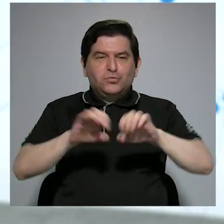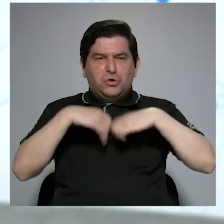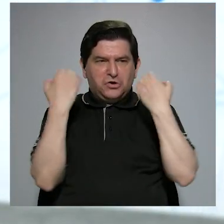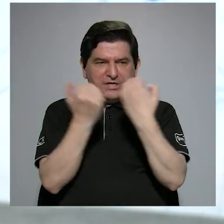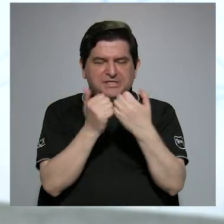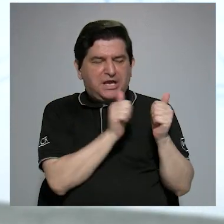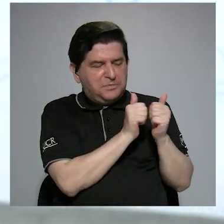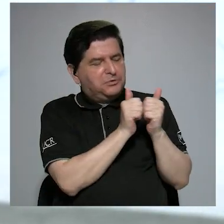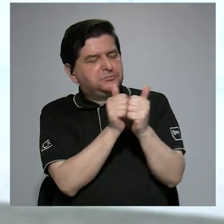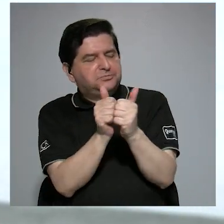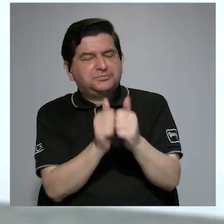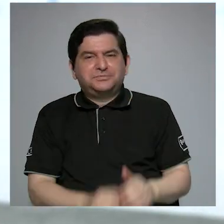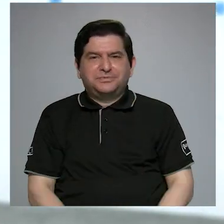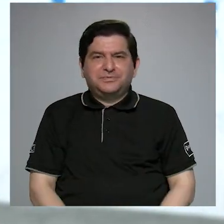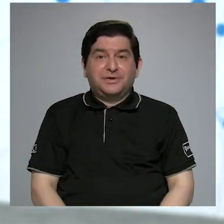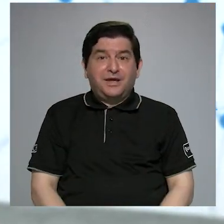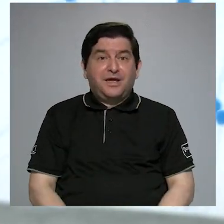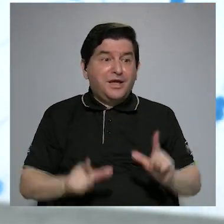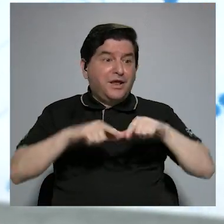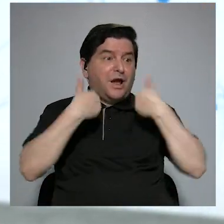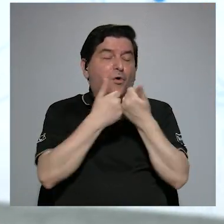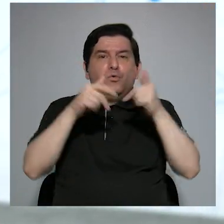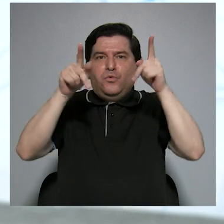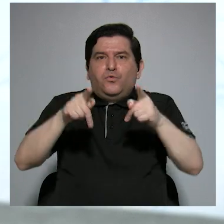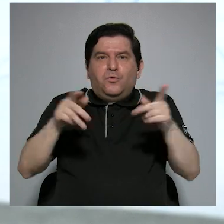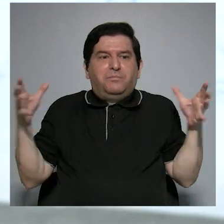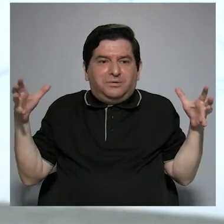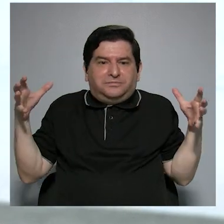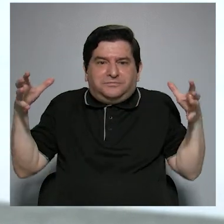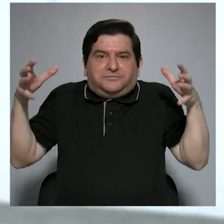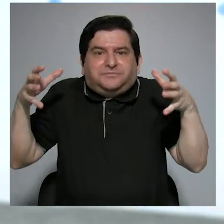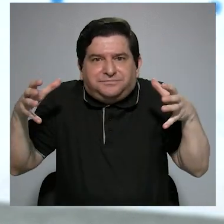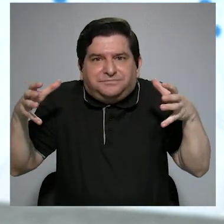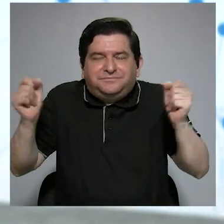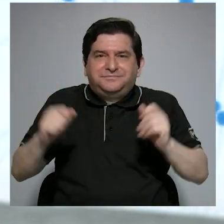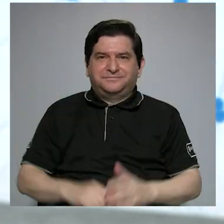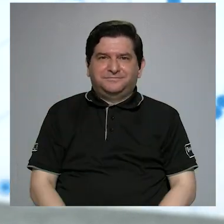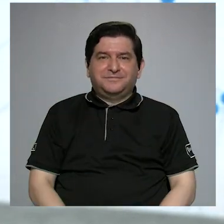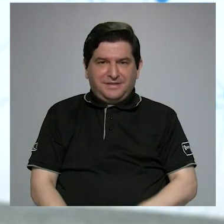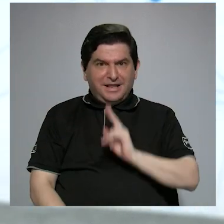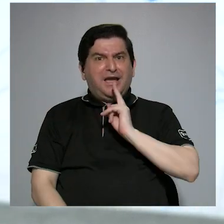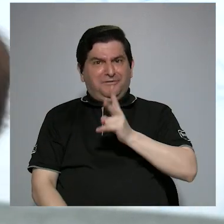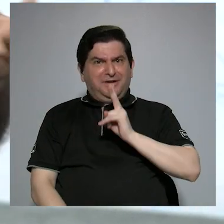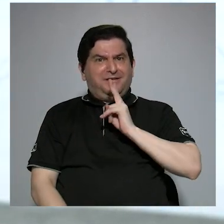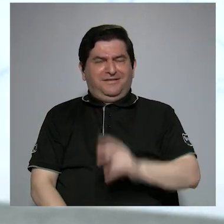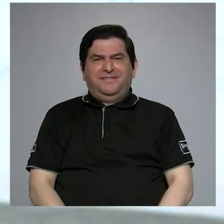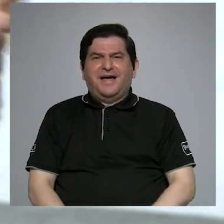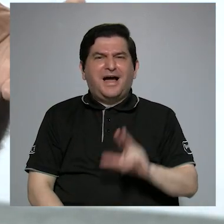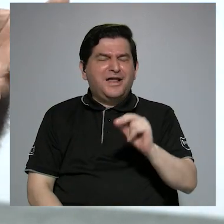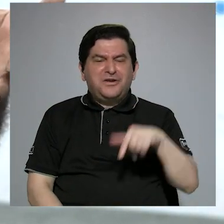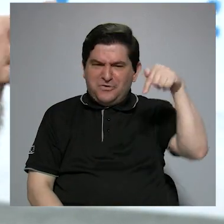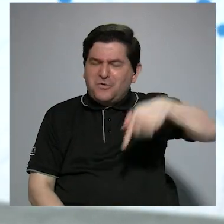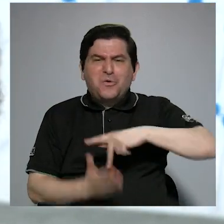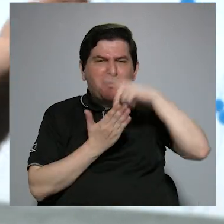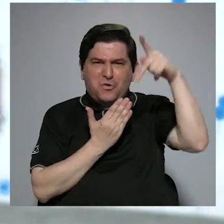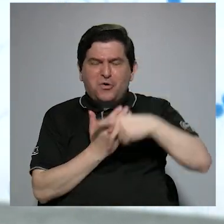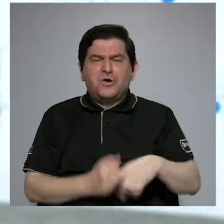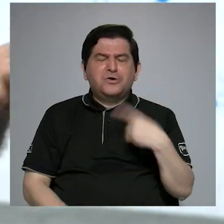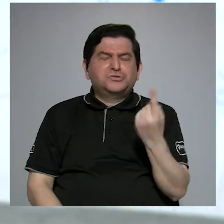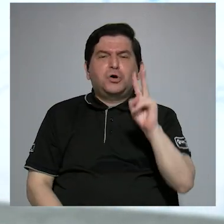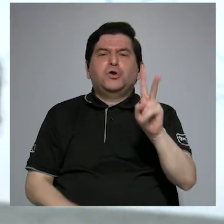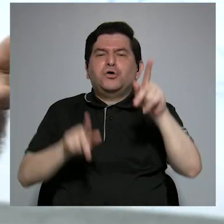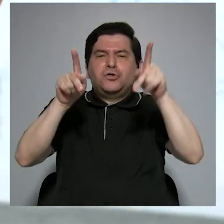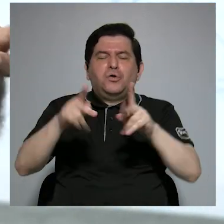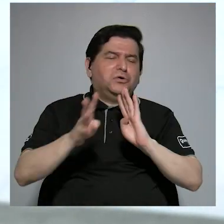equipos, es como, no sé, una catizumba de gente, para decirlo popularmente, porque, ¿verdad?, no es como este programa, que somos solo